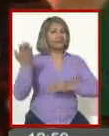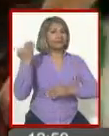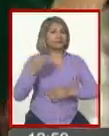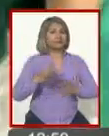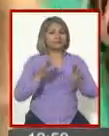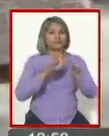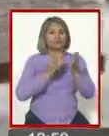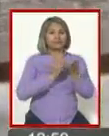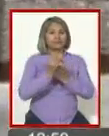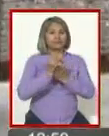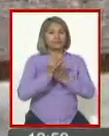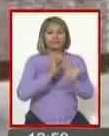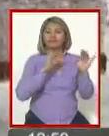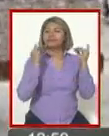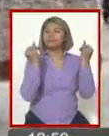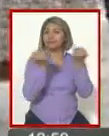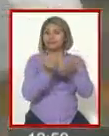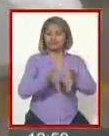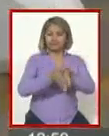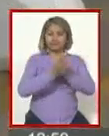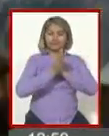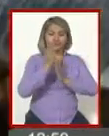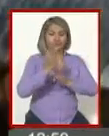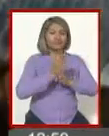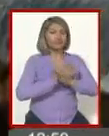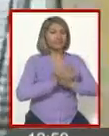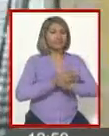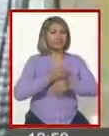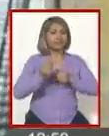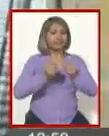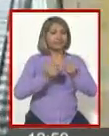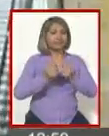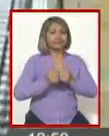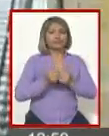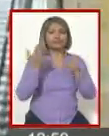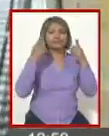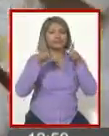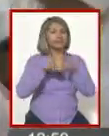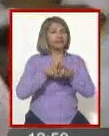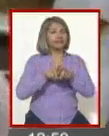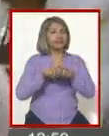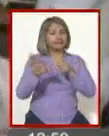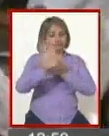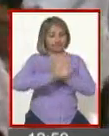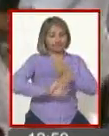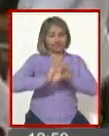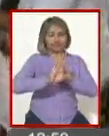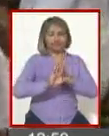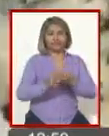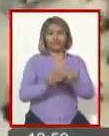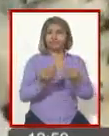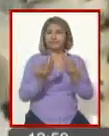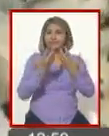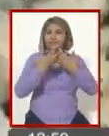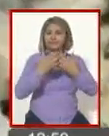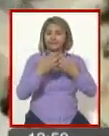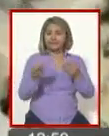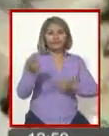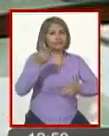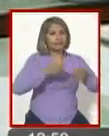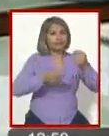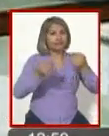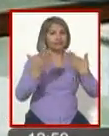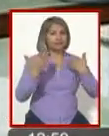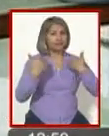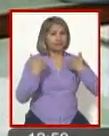en su página, esta institución da cuenta que se ha solicitado un proceso de arbitraje amparado en los acuerdos de promoción y protección recíproca de